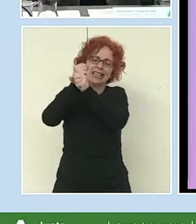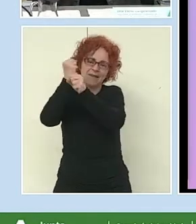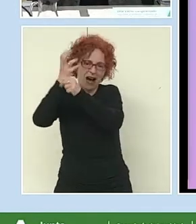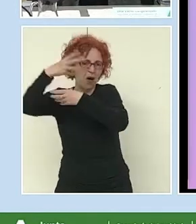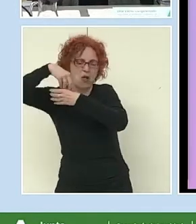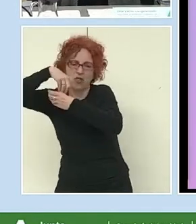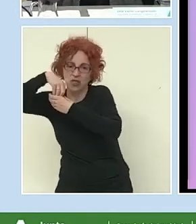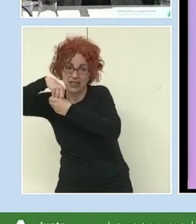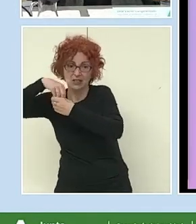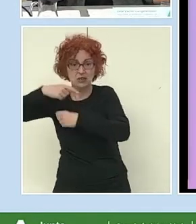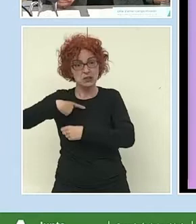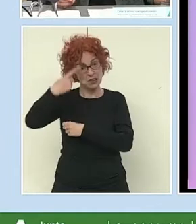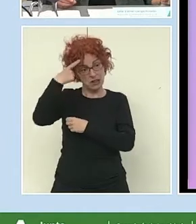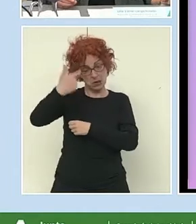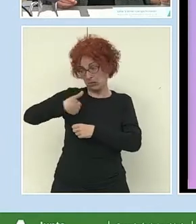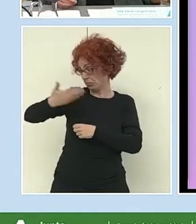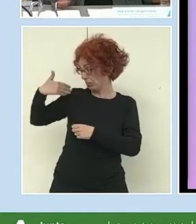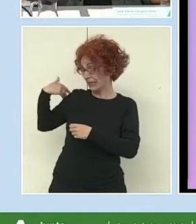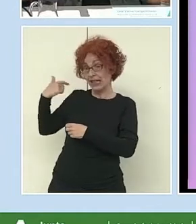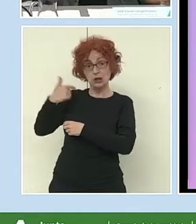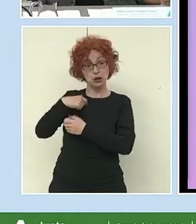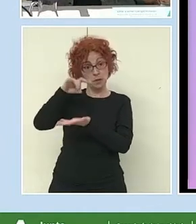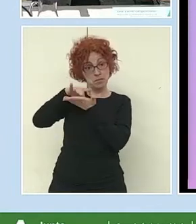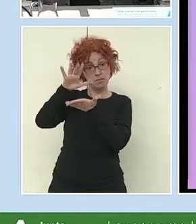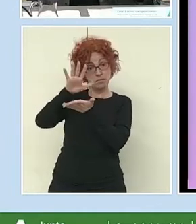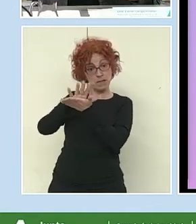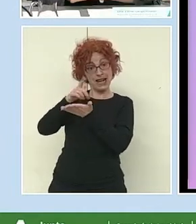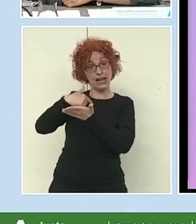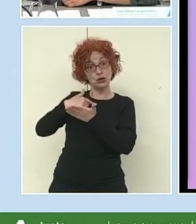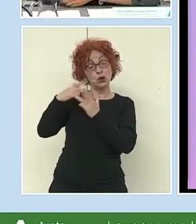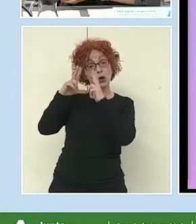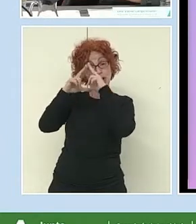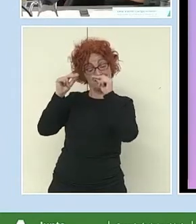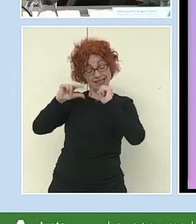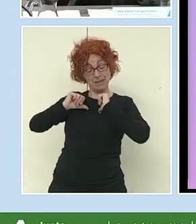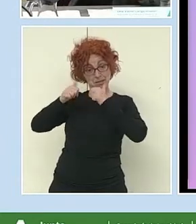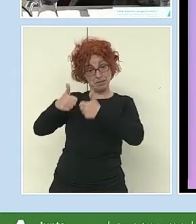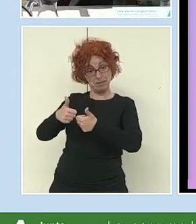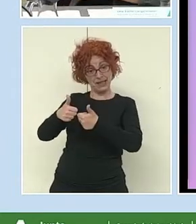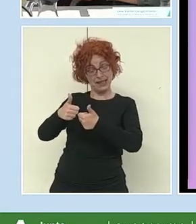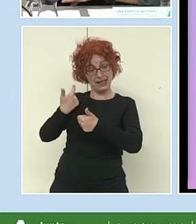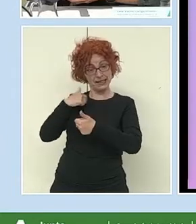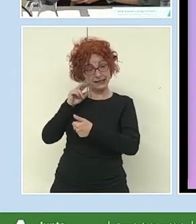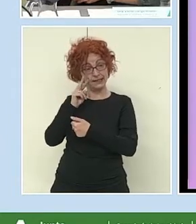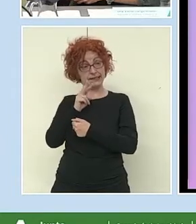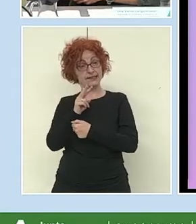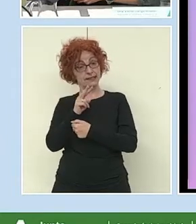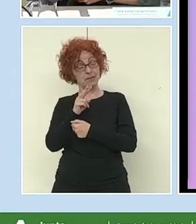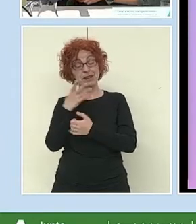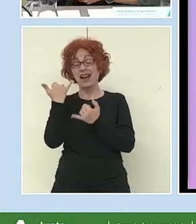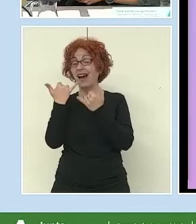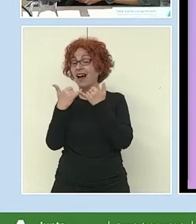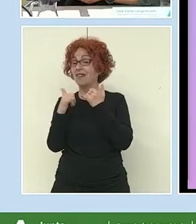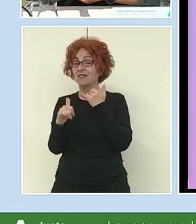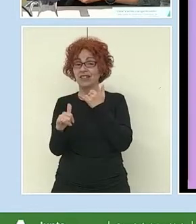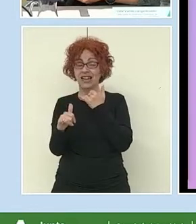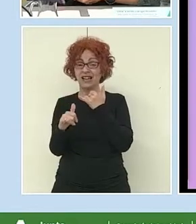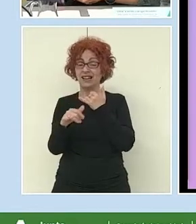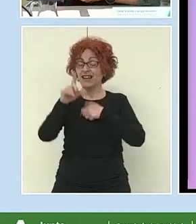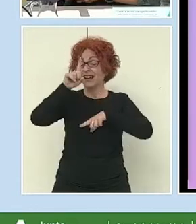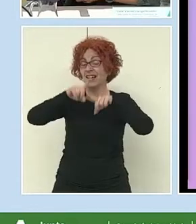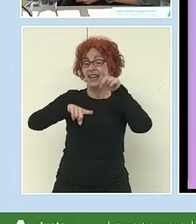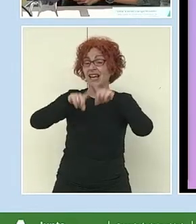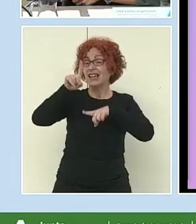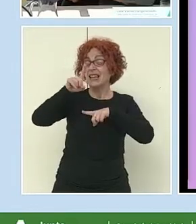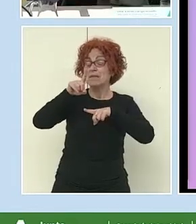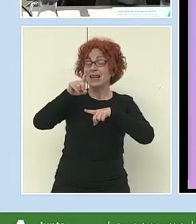ejemplo de cuando entré en Málaga en la carrera técnica, ¿no? Porque los estereotipos en torno al tipo de trabajo de profesionales